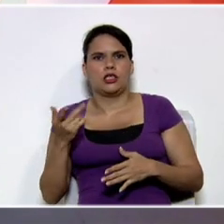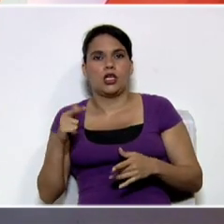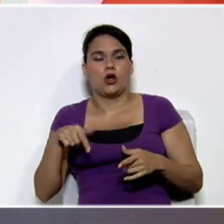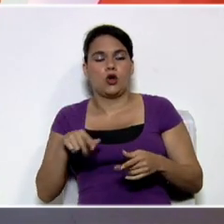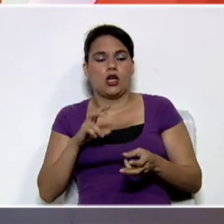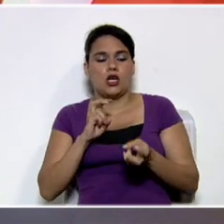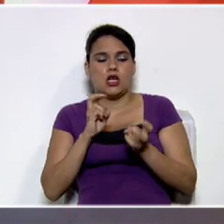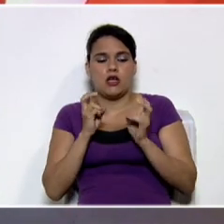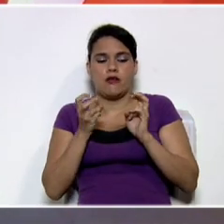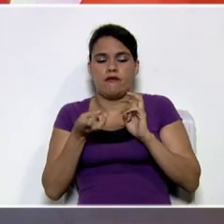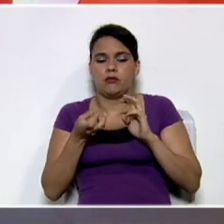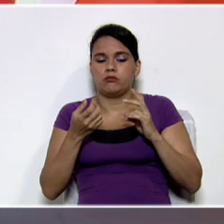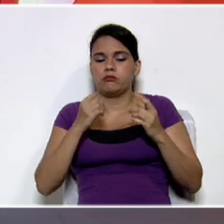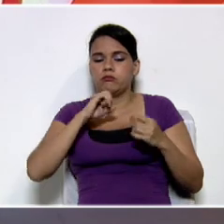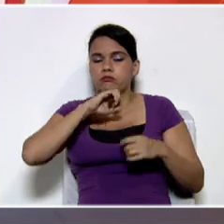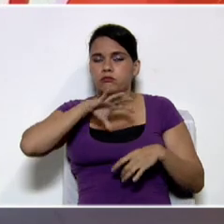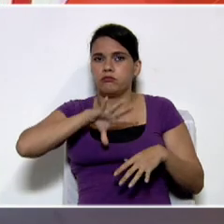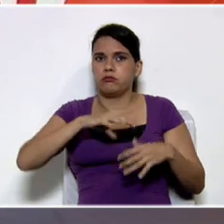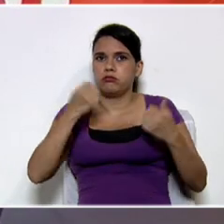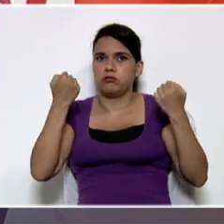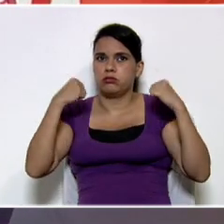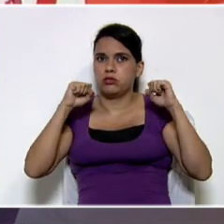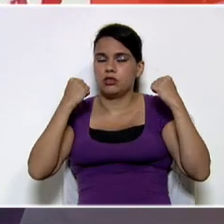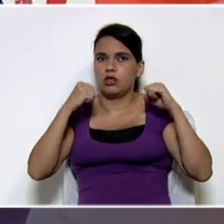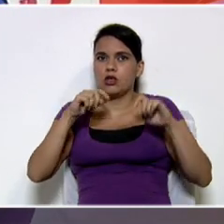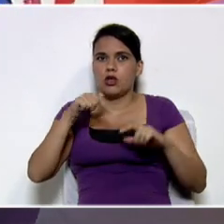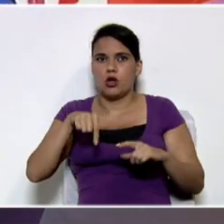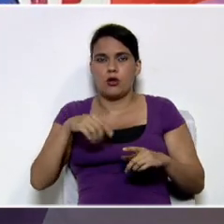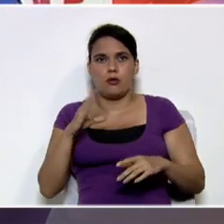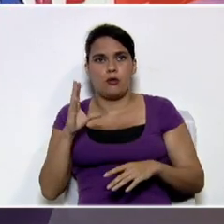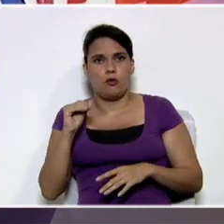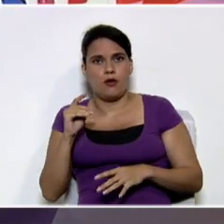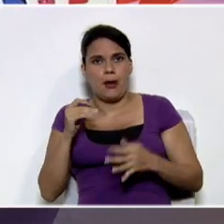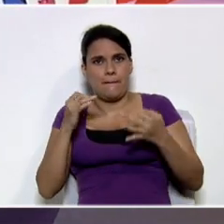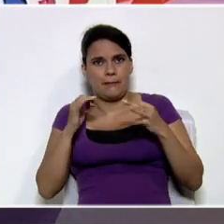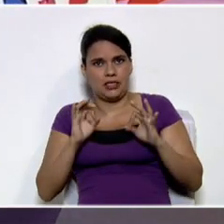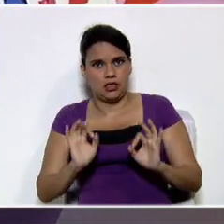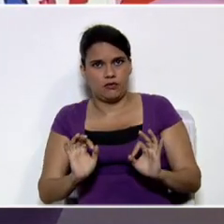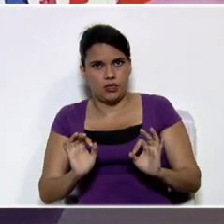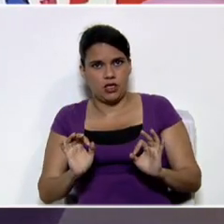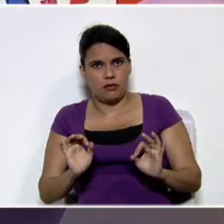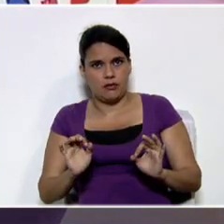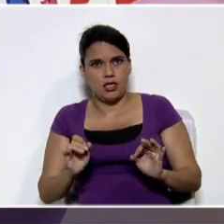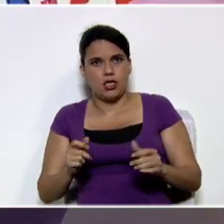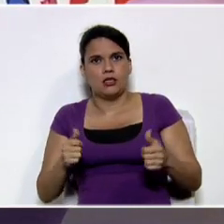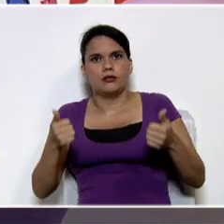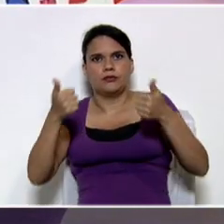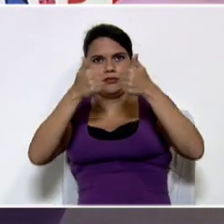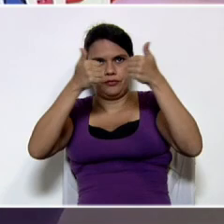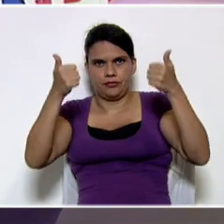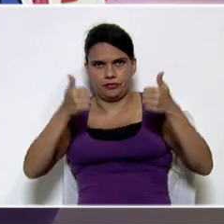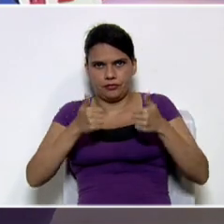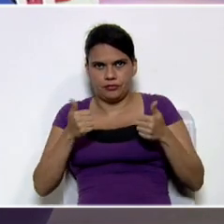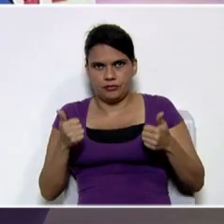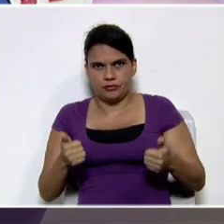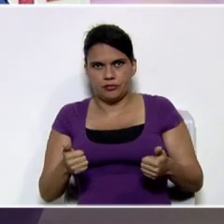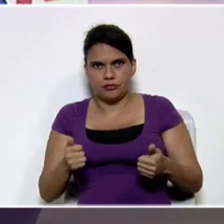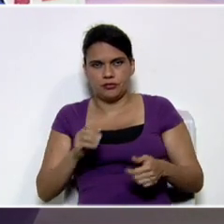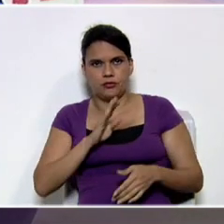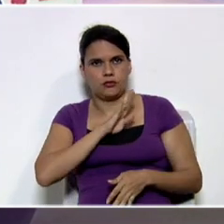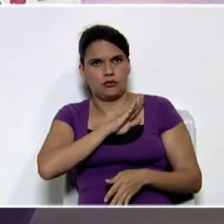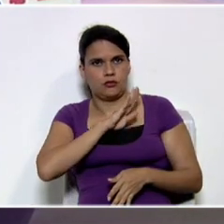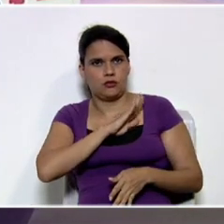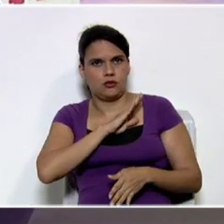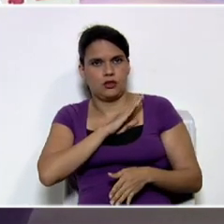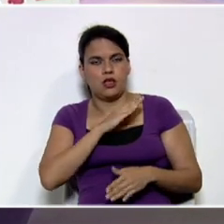referente teórico práctico que hoy vamos a tratar específicamente del área de formación de arte y patrimonio,